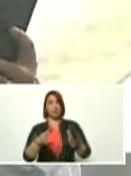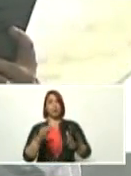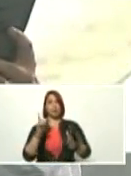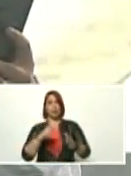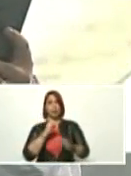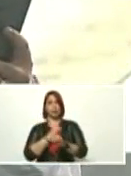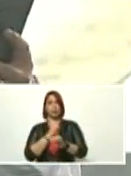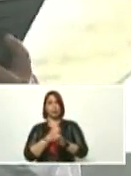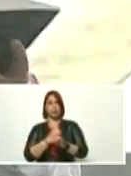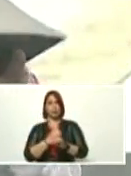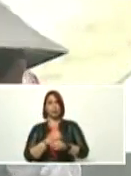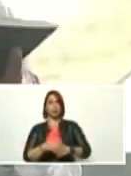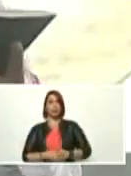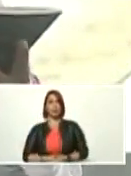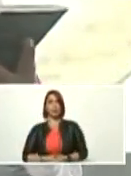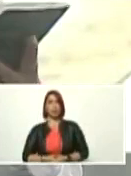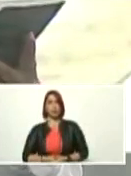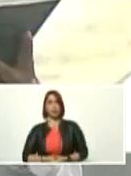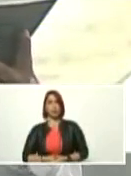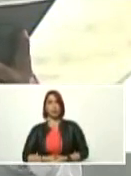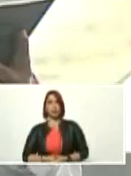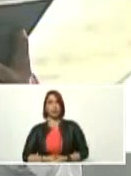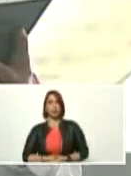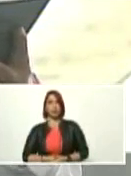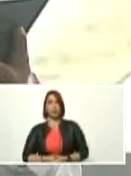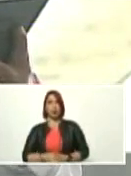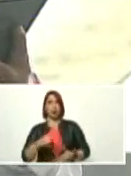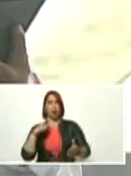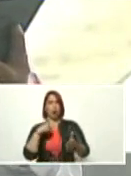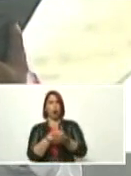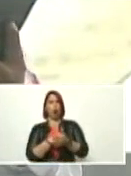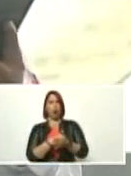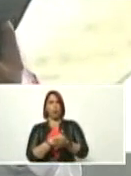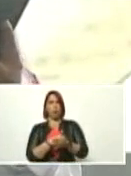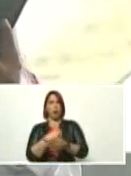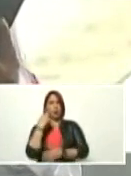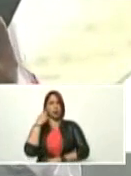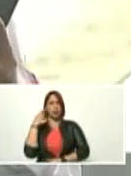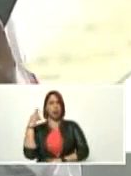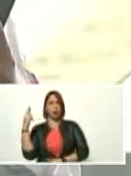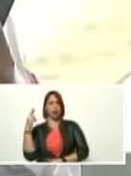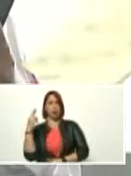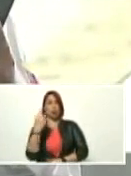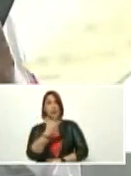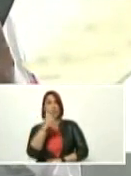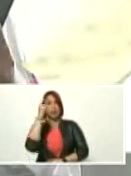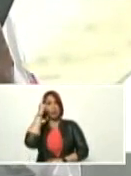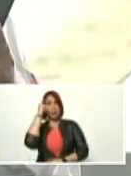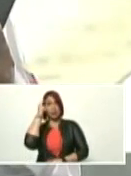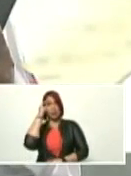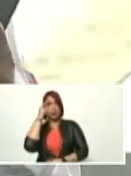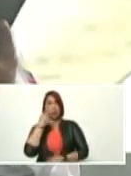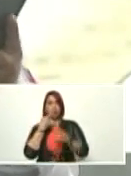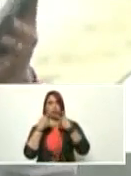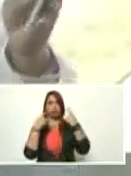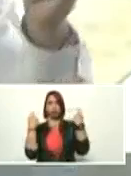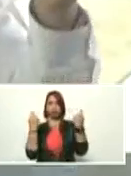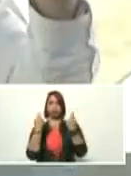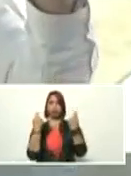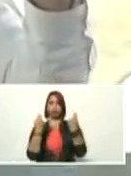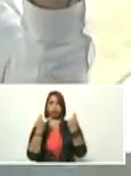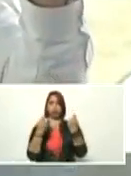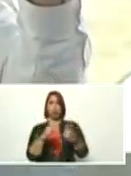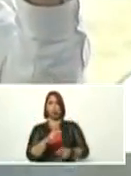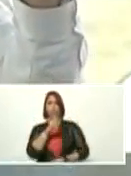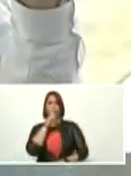José Ignacio López Vigil, golpe de radio, los tres días que transmitimos